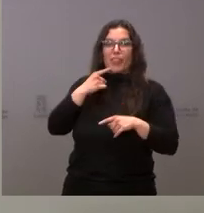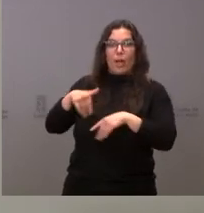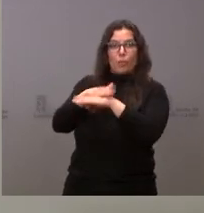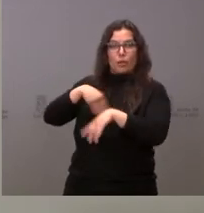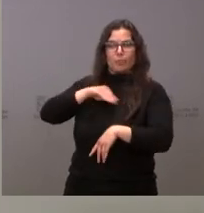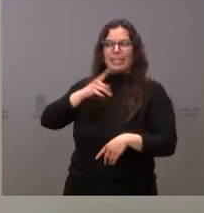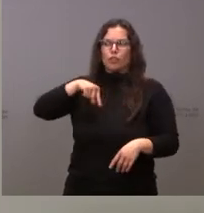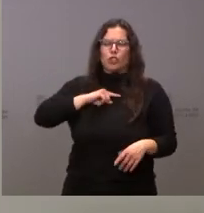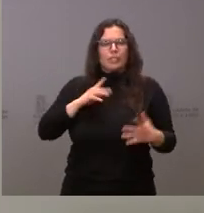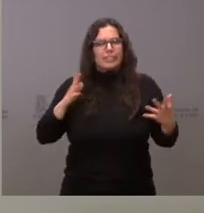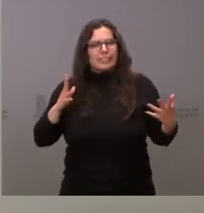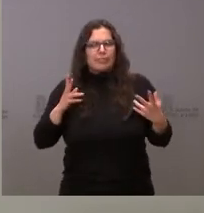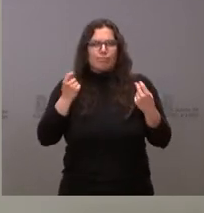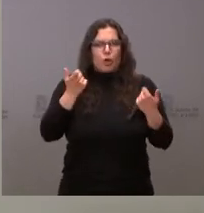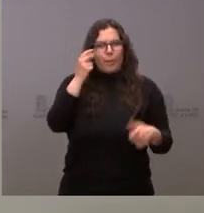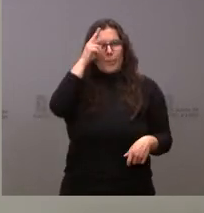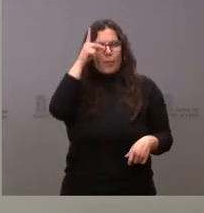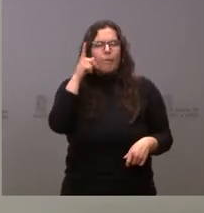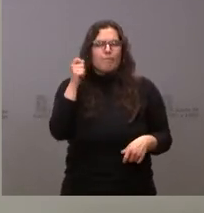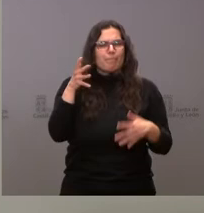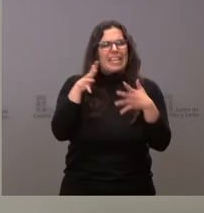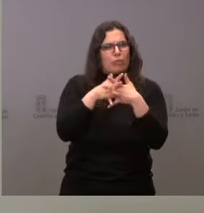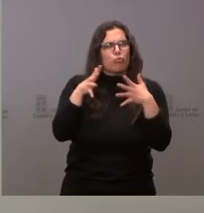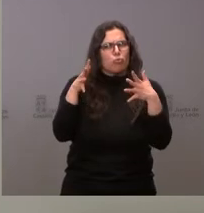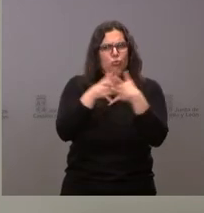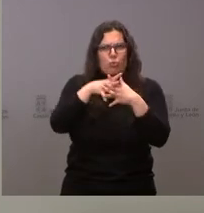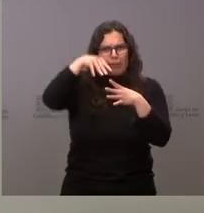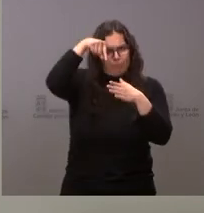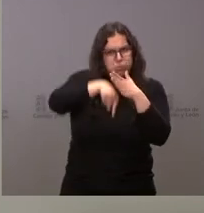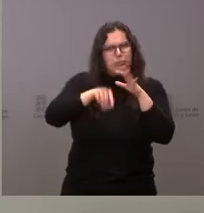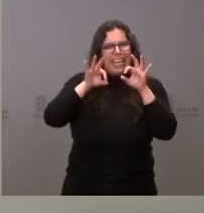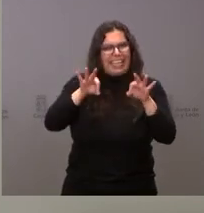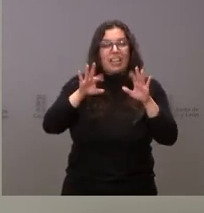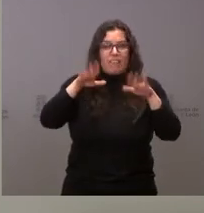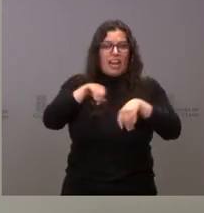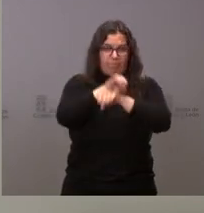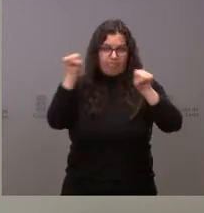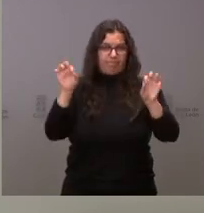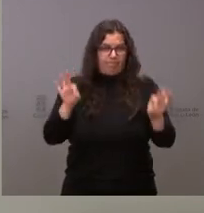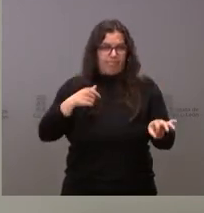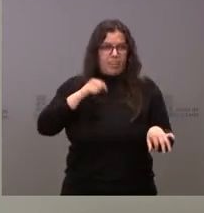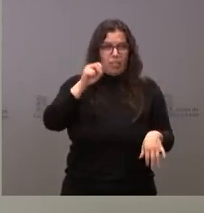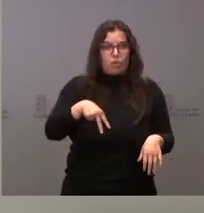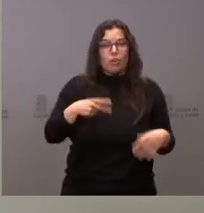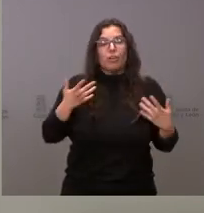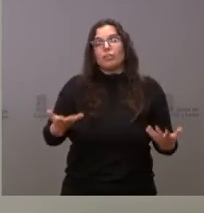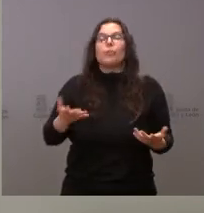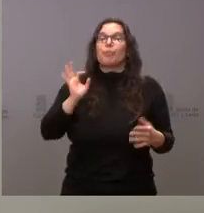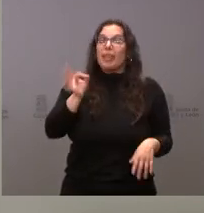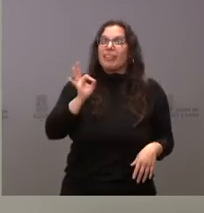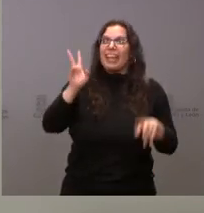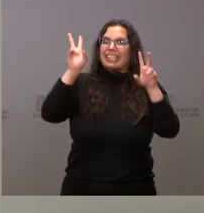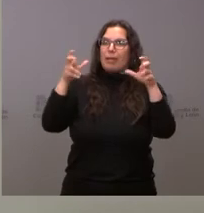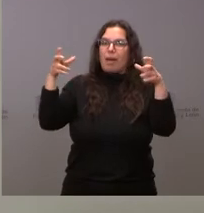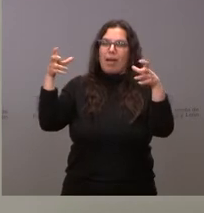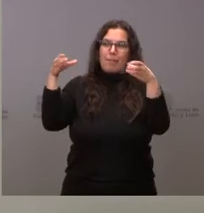preocupaba y que tenía un cierto carácter estructural como finalmente si se ha consolidado por tanto aunque es verdad que el tema de ucrania